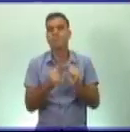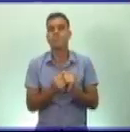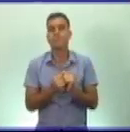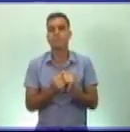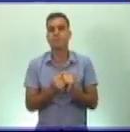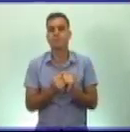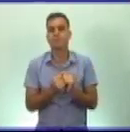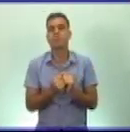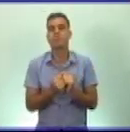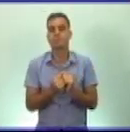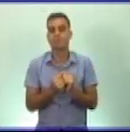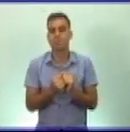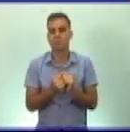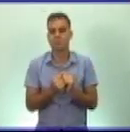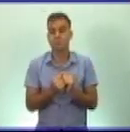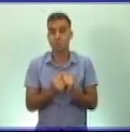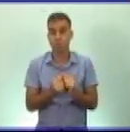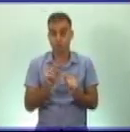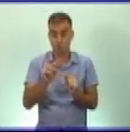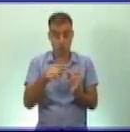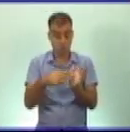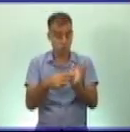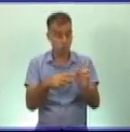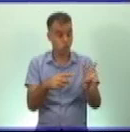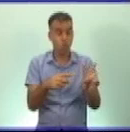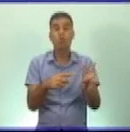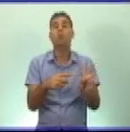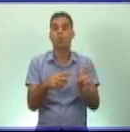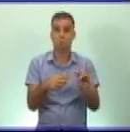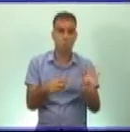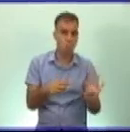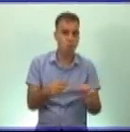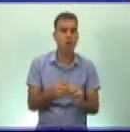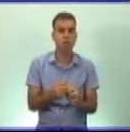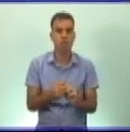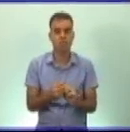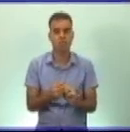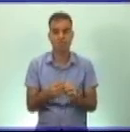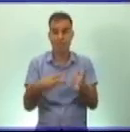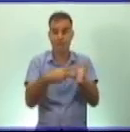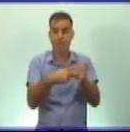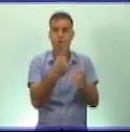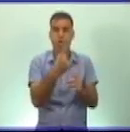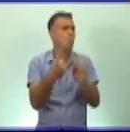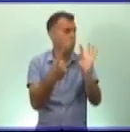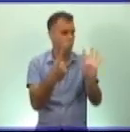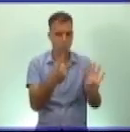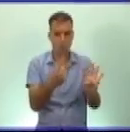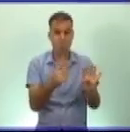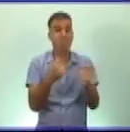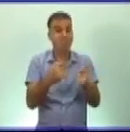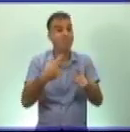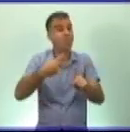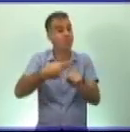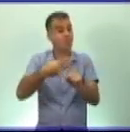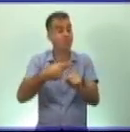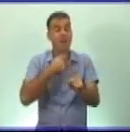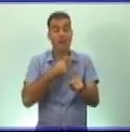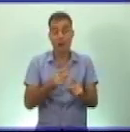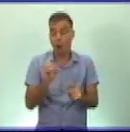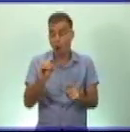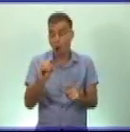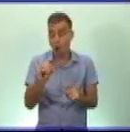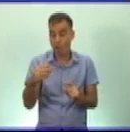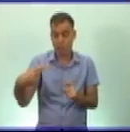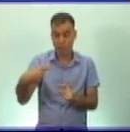caso diría 2 por 2, 4. Entre 1, 4. Pero tiene que ser positivo, porque si el oxígeno es negativo,